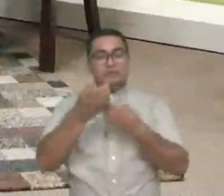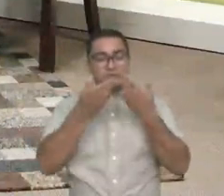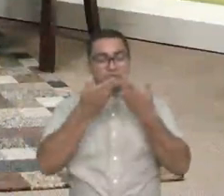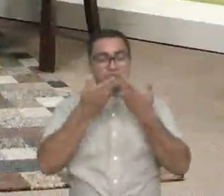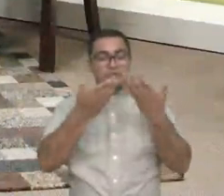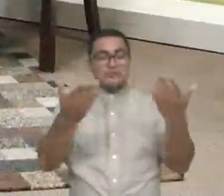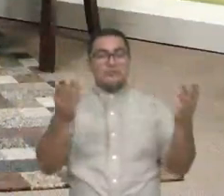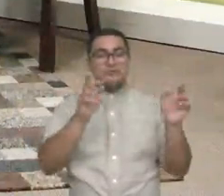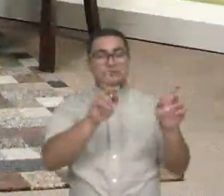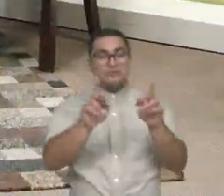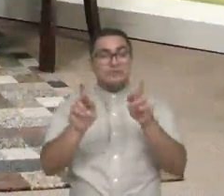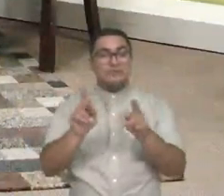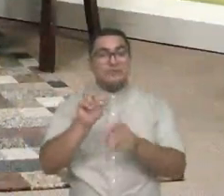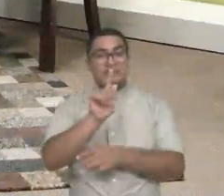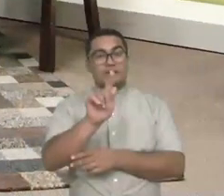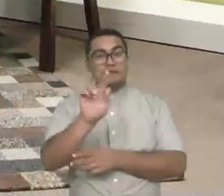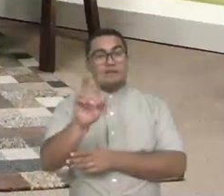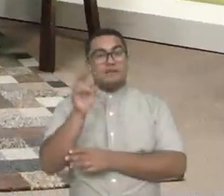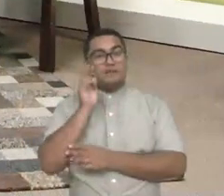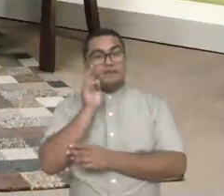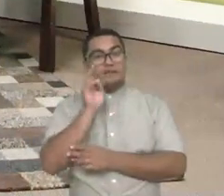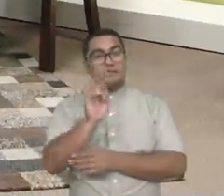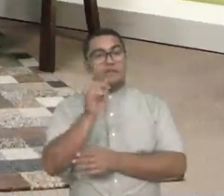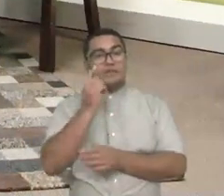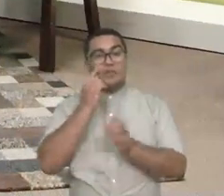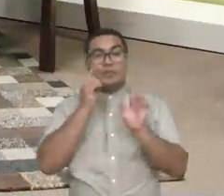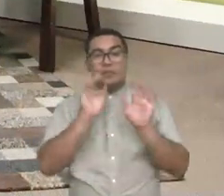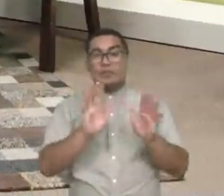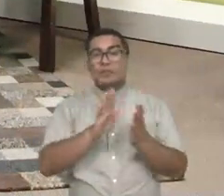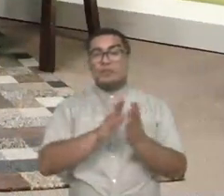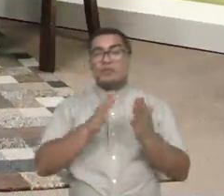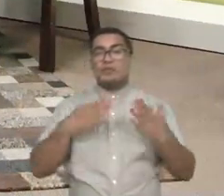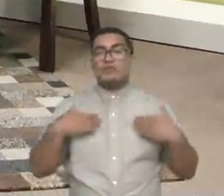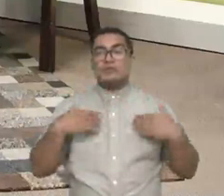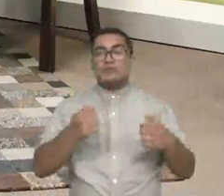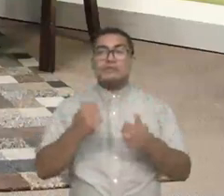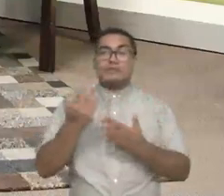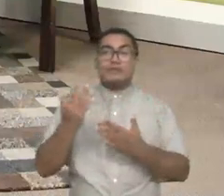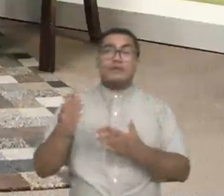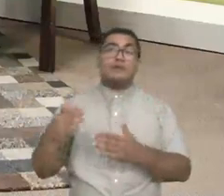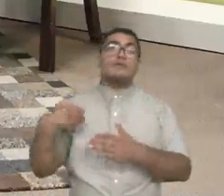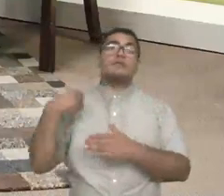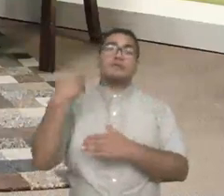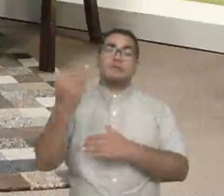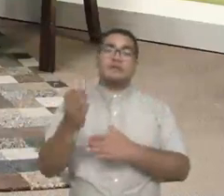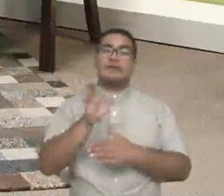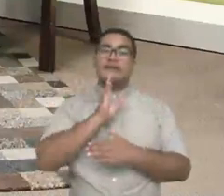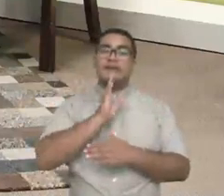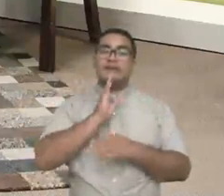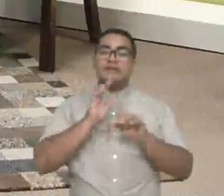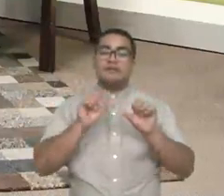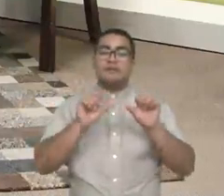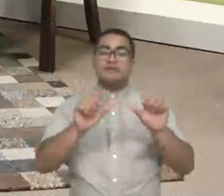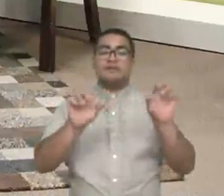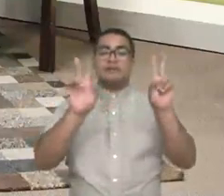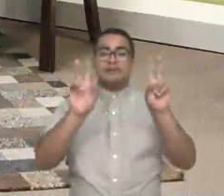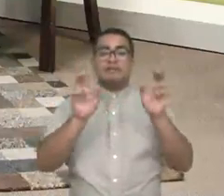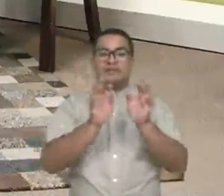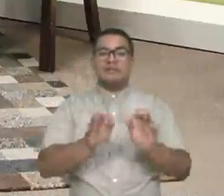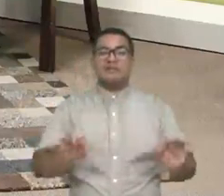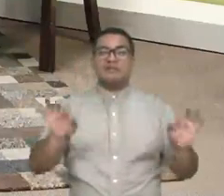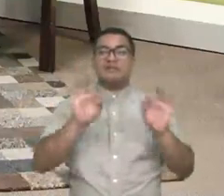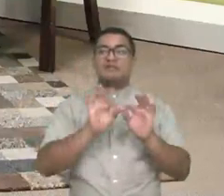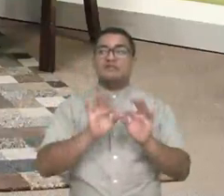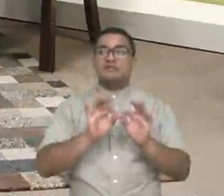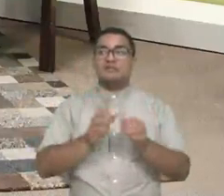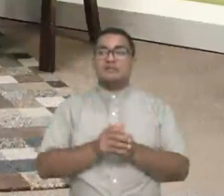a los televidentes, de Prevenir en Salud. Muchas gracias, la esperamos en otro momento para seguir hablando de estos temas. Claro, hay mucho